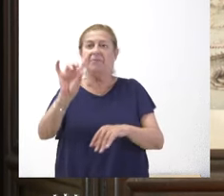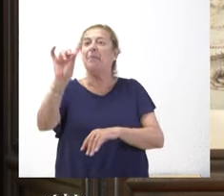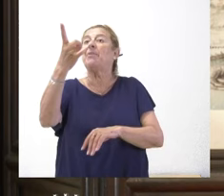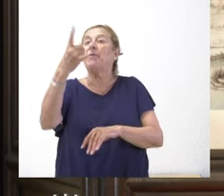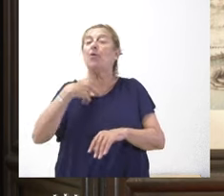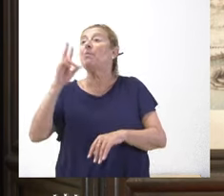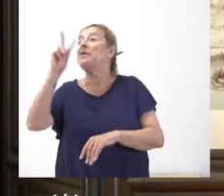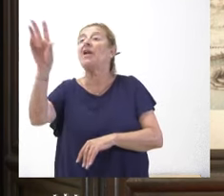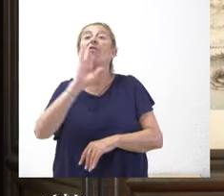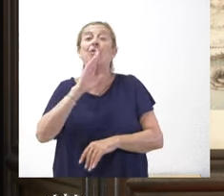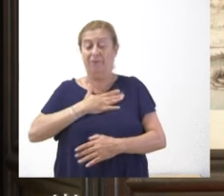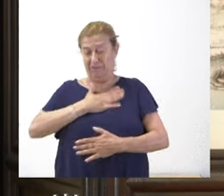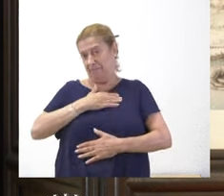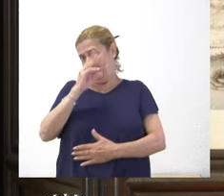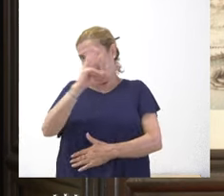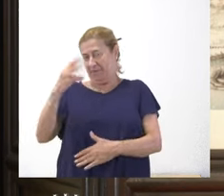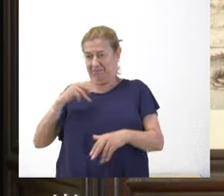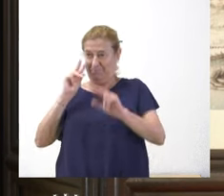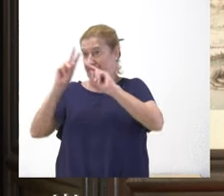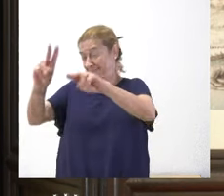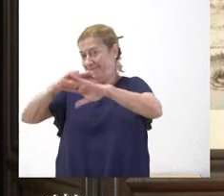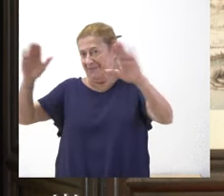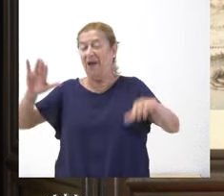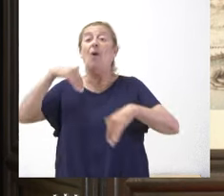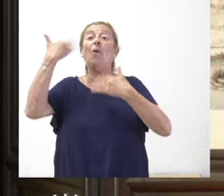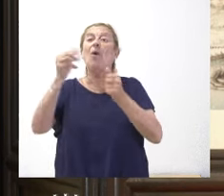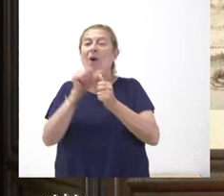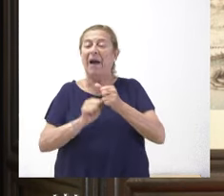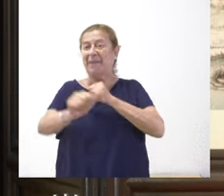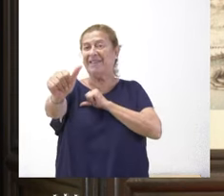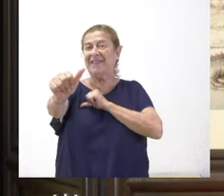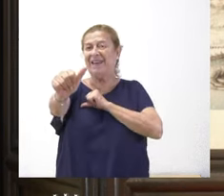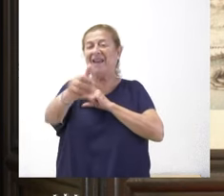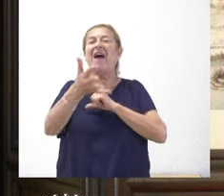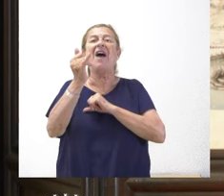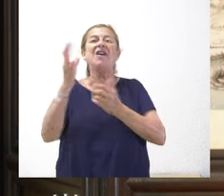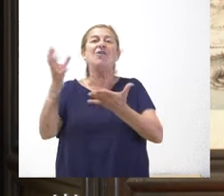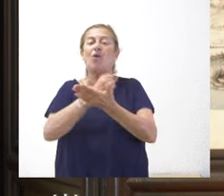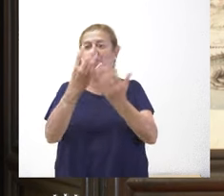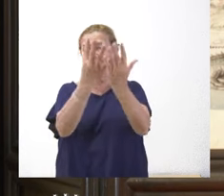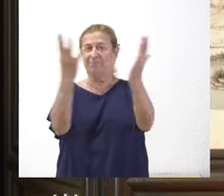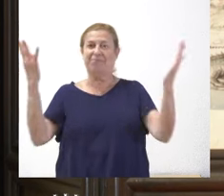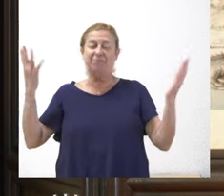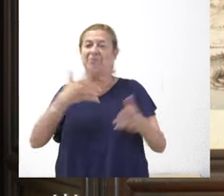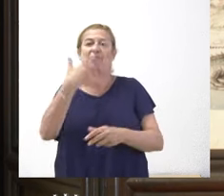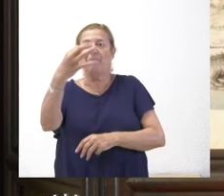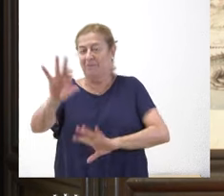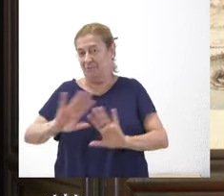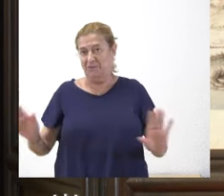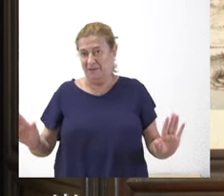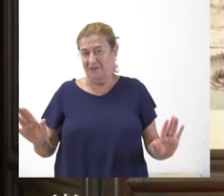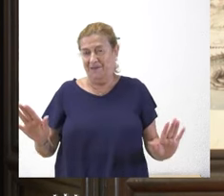vamos a mirar es a la del partido popular luego a partir de ahí hay todo un abanico de posibilidades